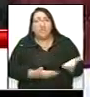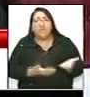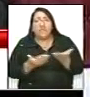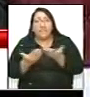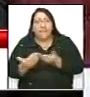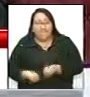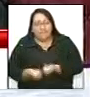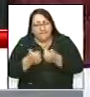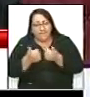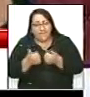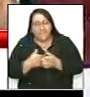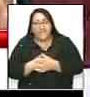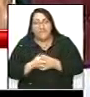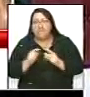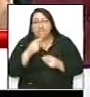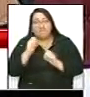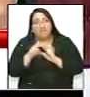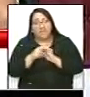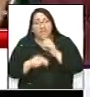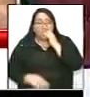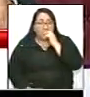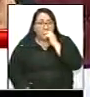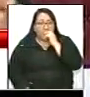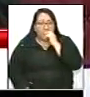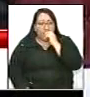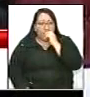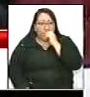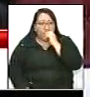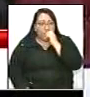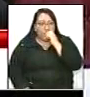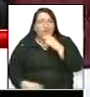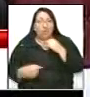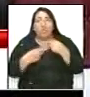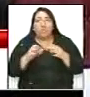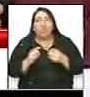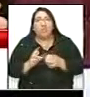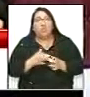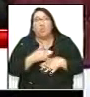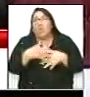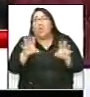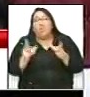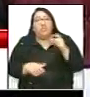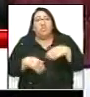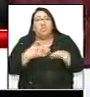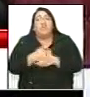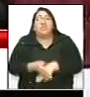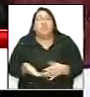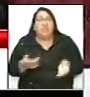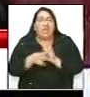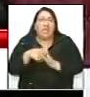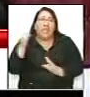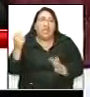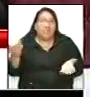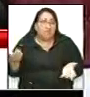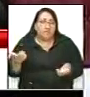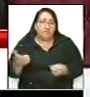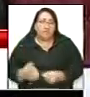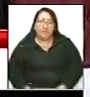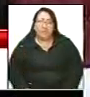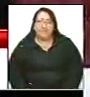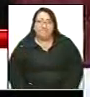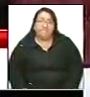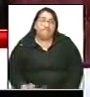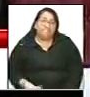invitación. Pero eso no dice la norma, dice un concurso público. Por tanto, cualquiera se puede presentar, cualquiera tiene ese derecho.